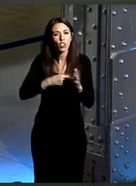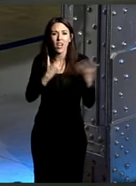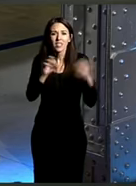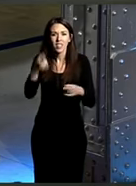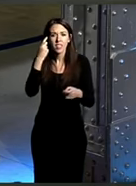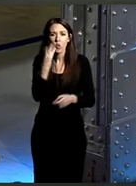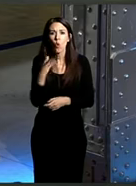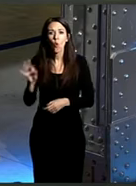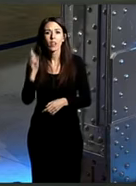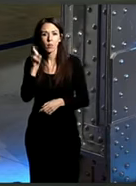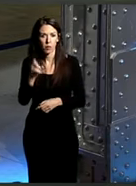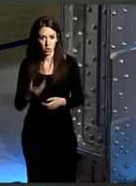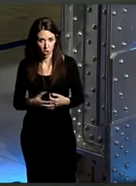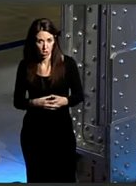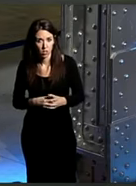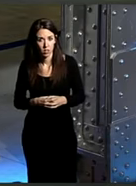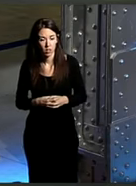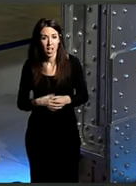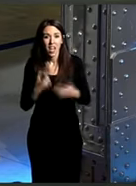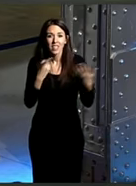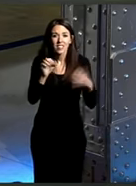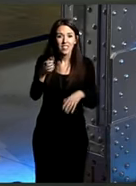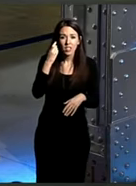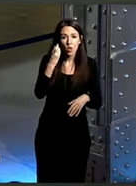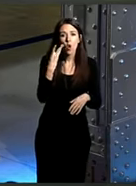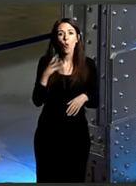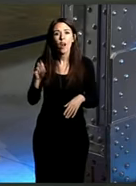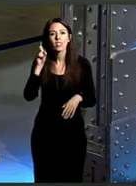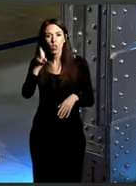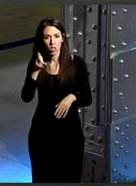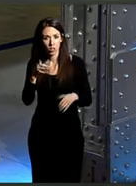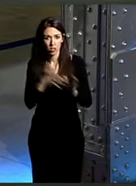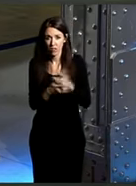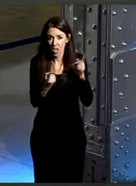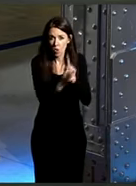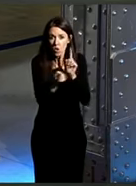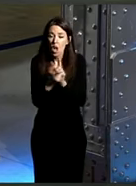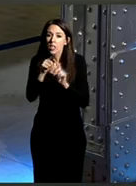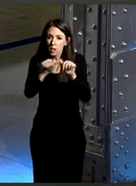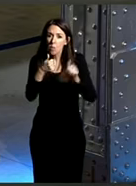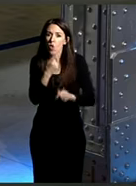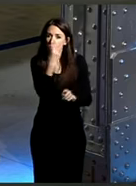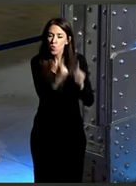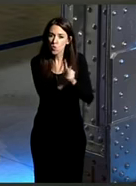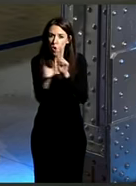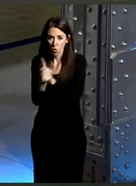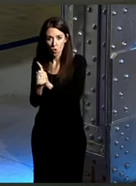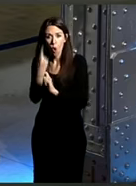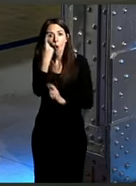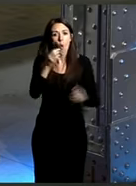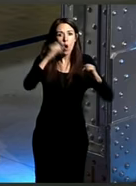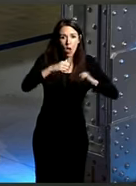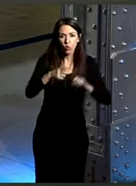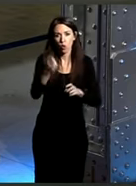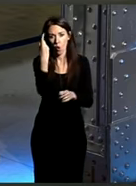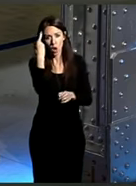alumnos y 40 docentes. 60 alumnos y 40 docentes. Casi uno a uno. Ese es el modelo uno a uno. Un adulto por